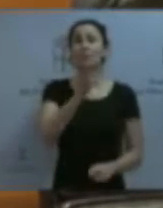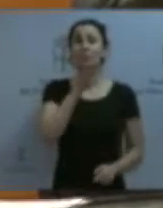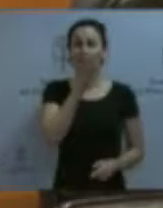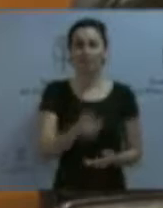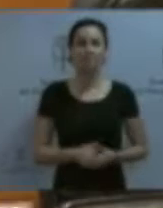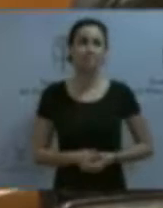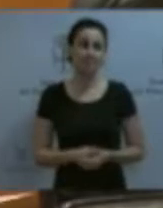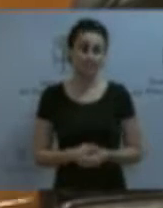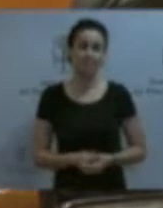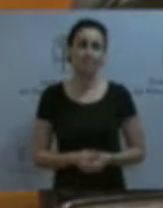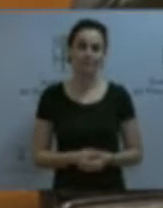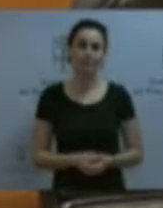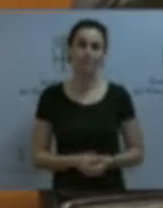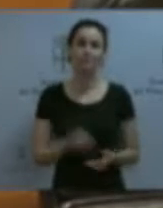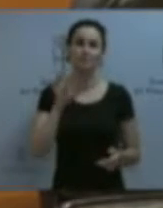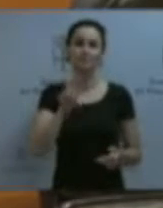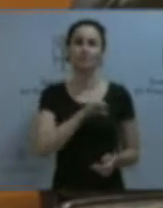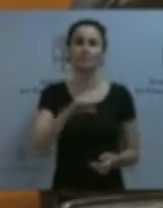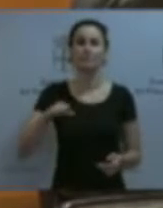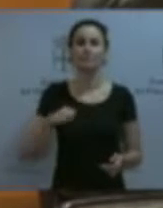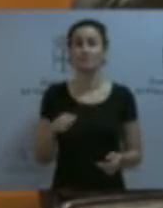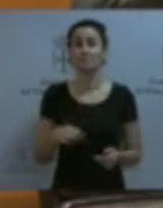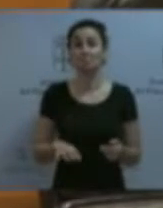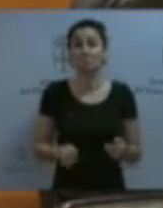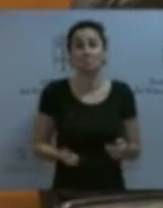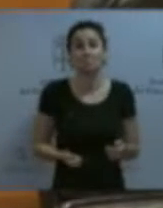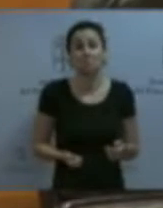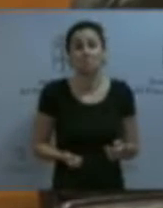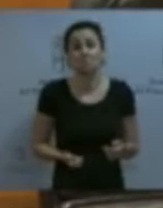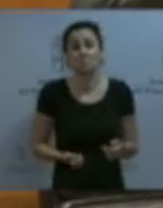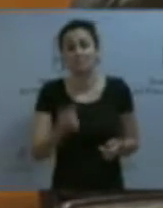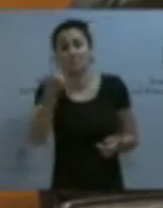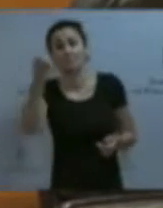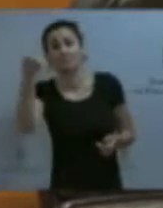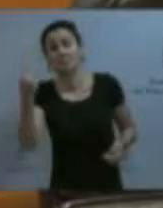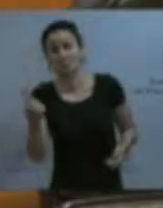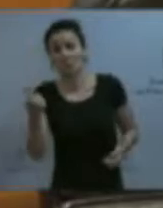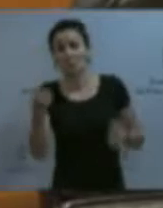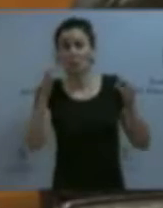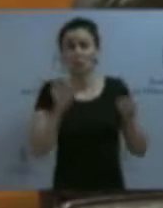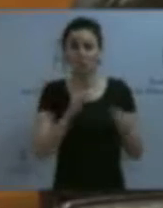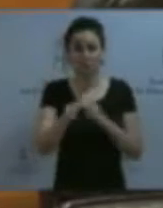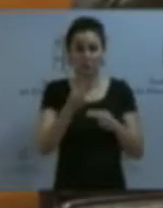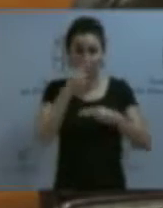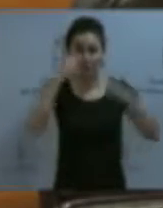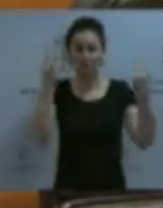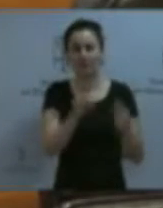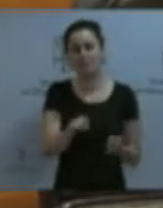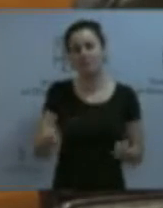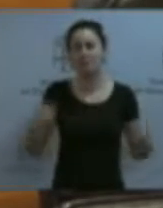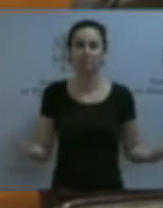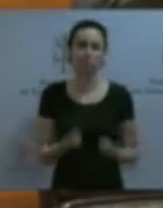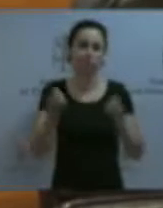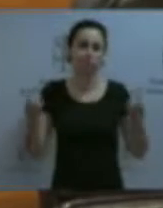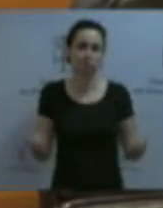Asturias es una de las pocas comunidades autónomas que en un ejercicio de transparencia pública publica los datos mensualmente, también